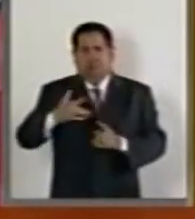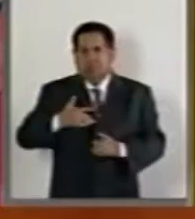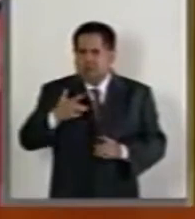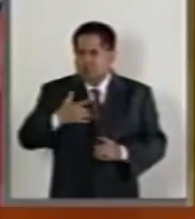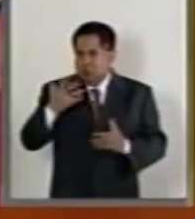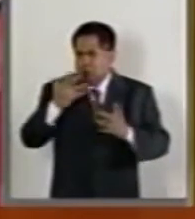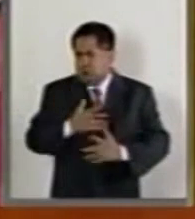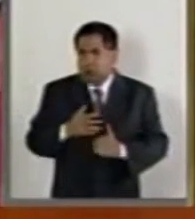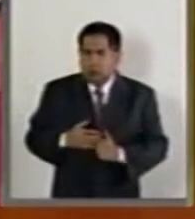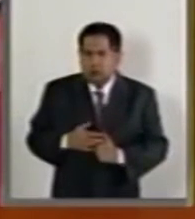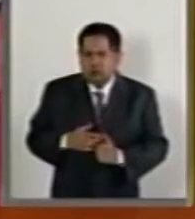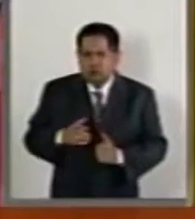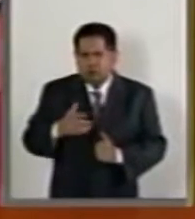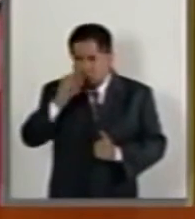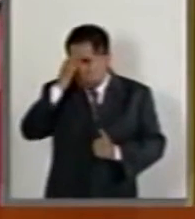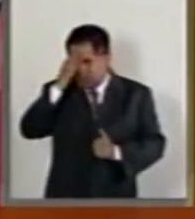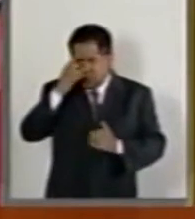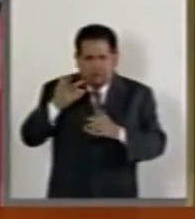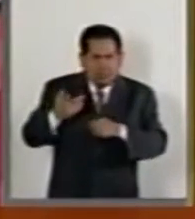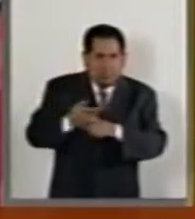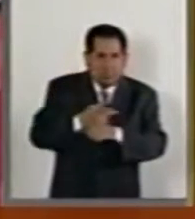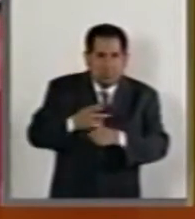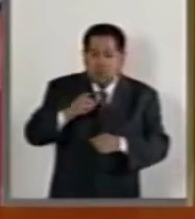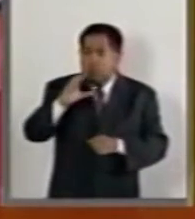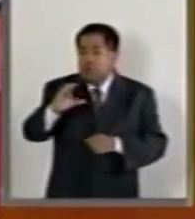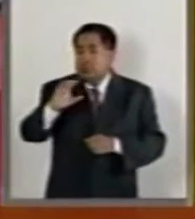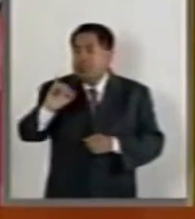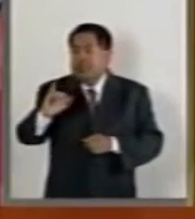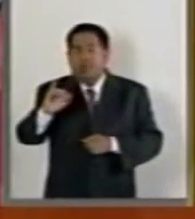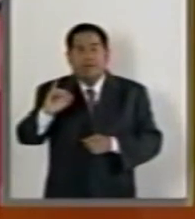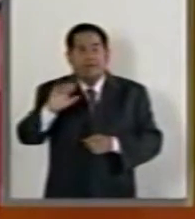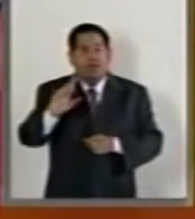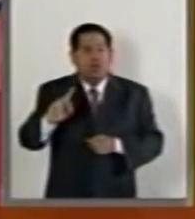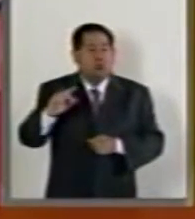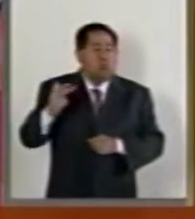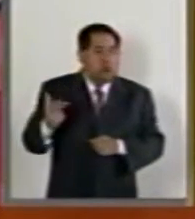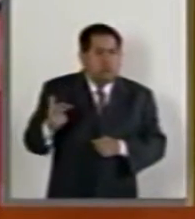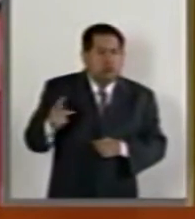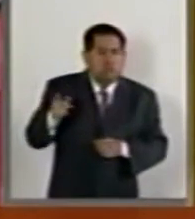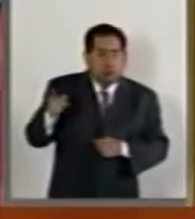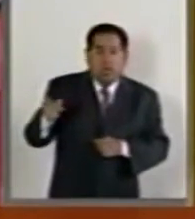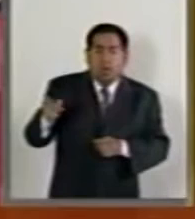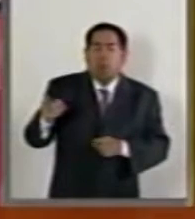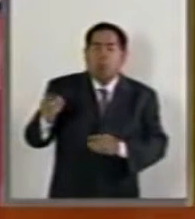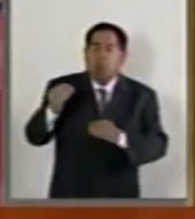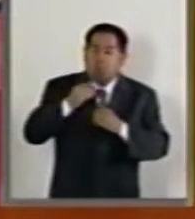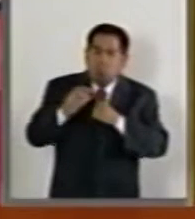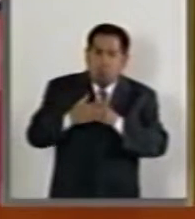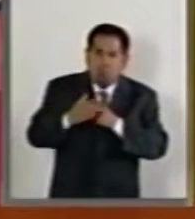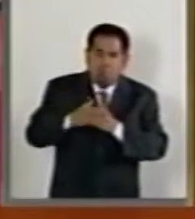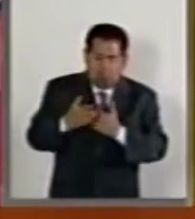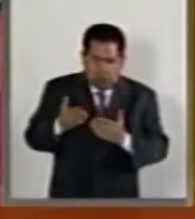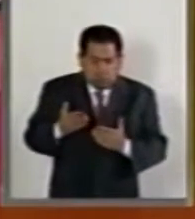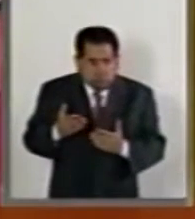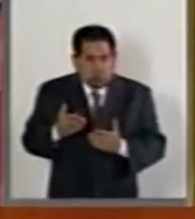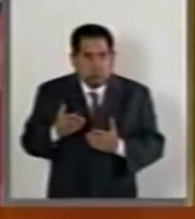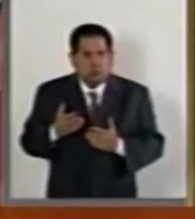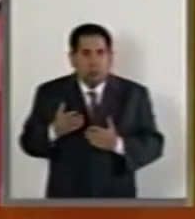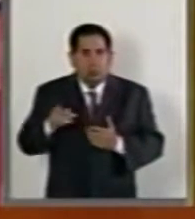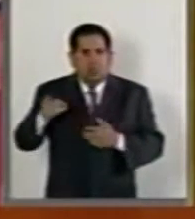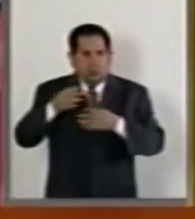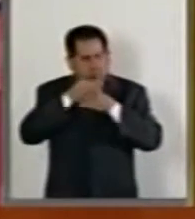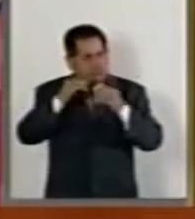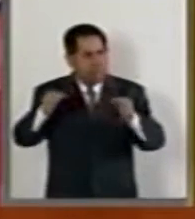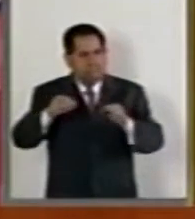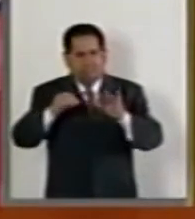mucho, conocer la situación que la Comisión Interamericana de Derechos Humanos emite en